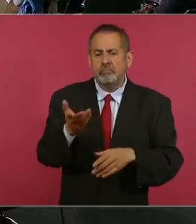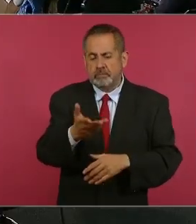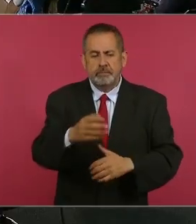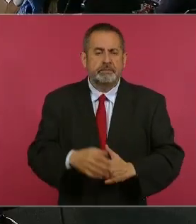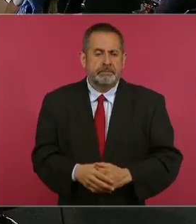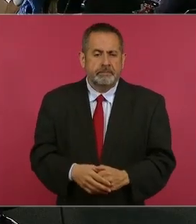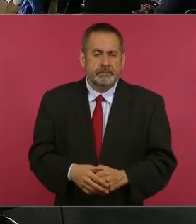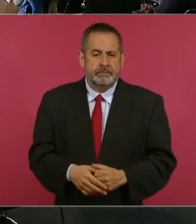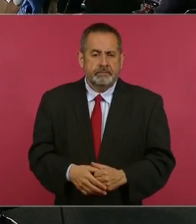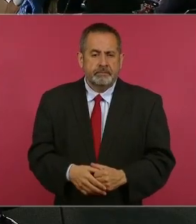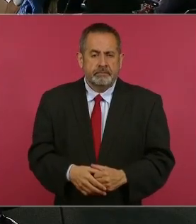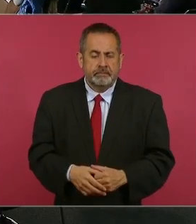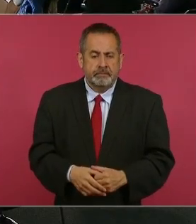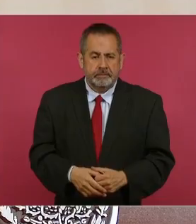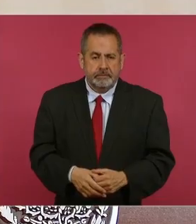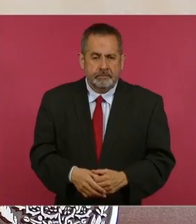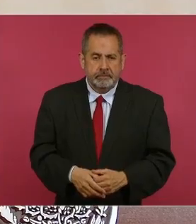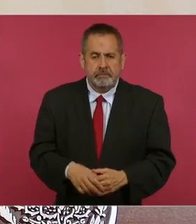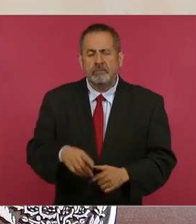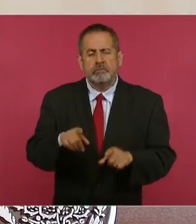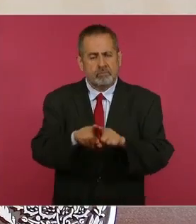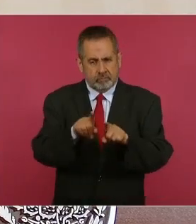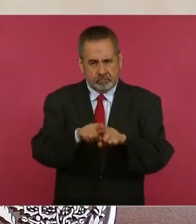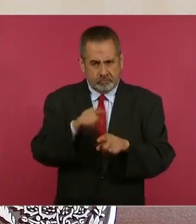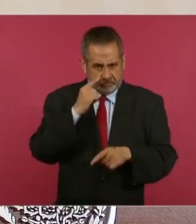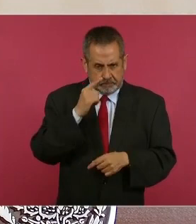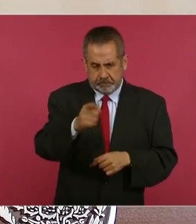lo mismo, a ver si…